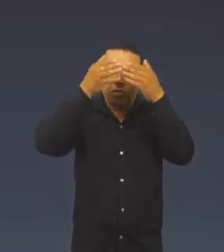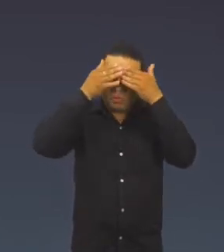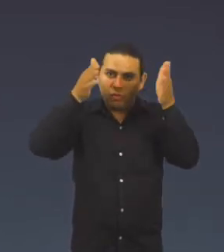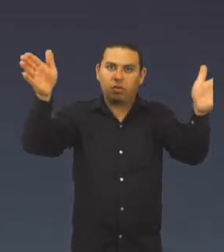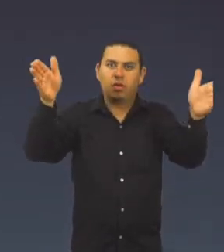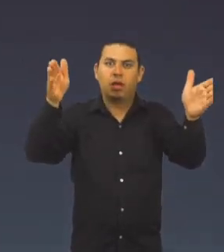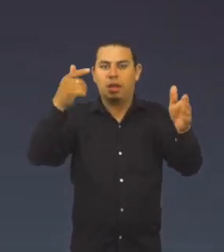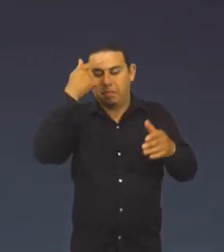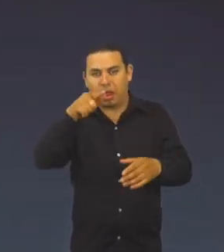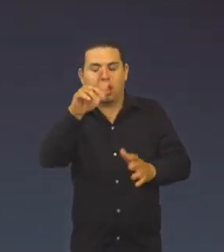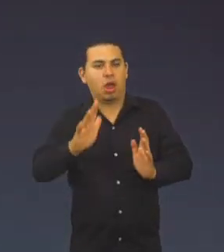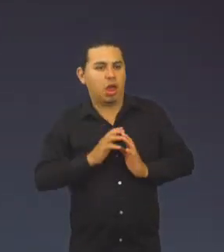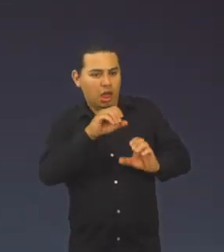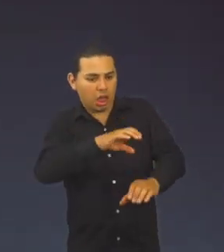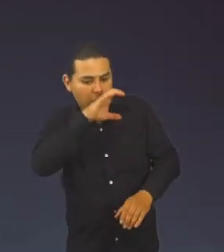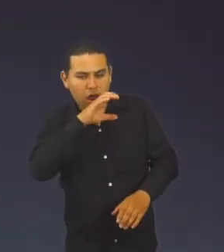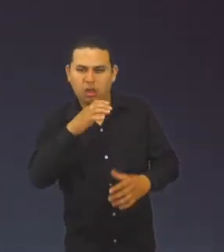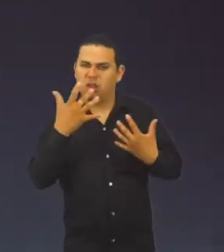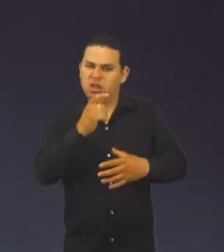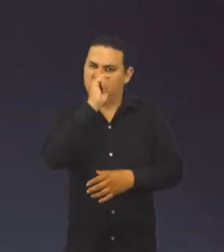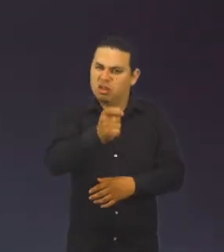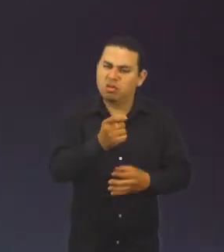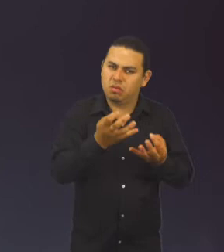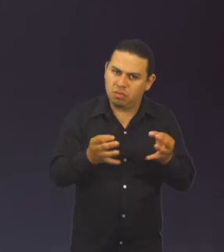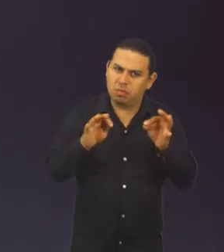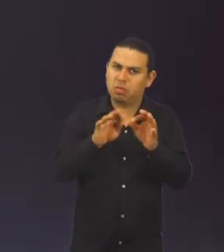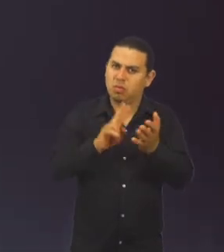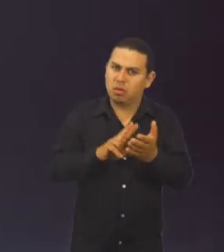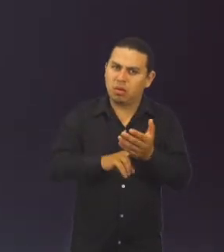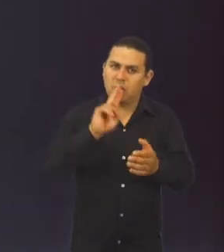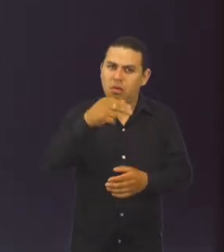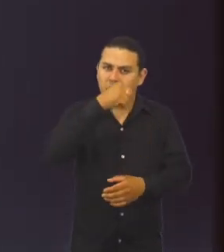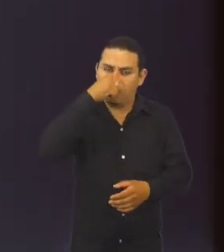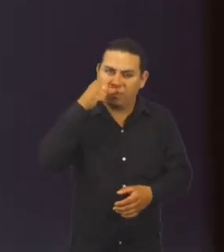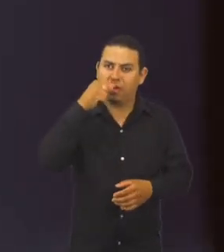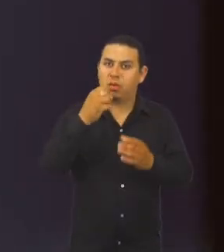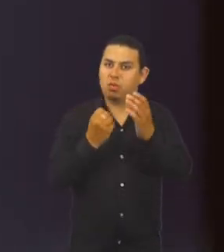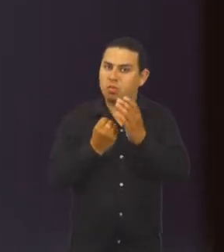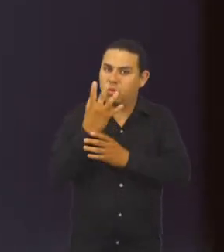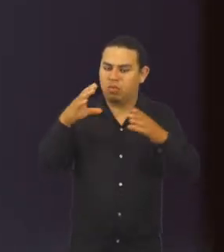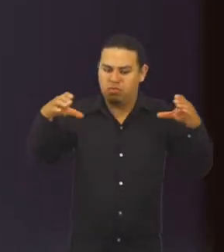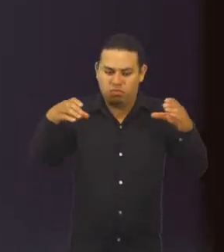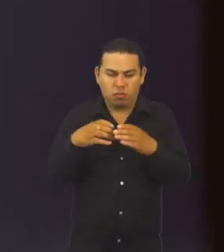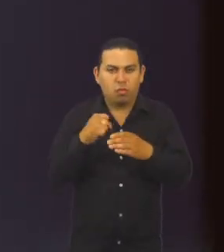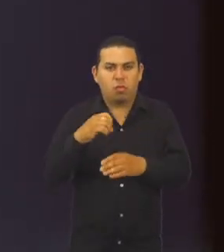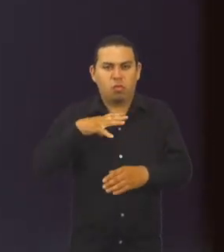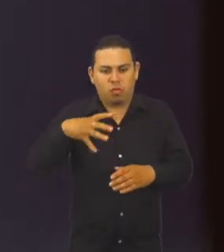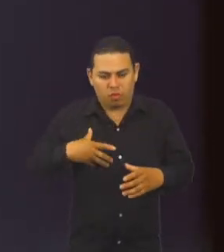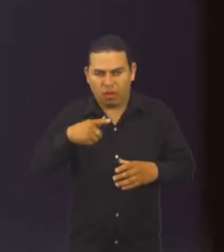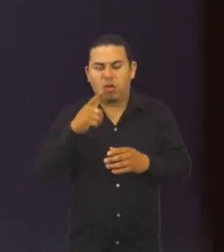ilumina al mundo con fulgores que destruyen la sombra, significando así que la universidad es